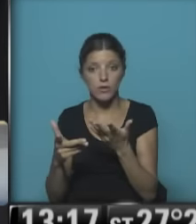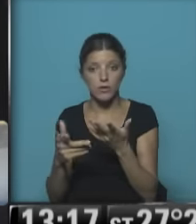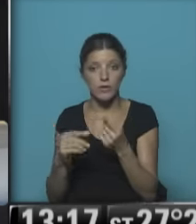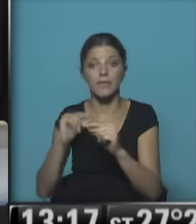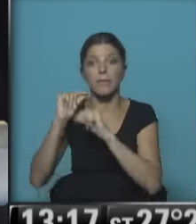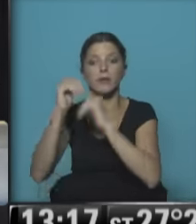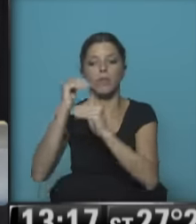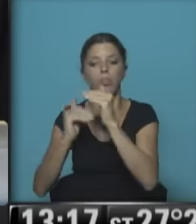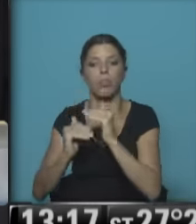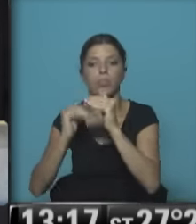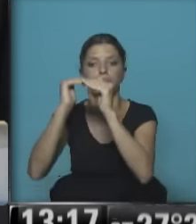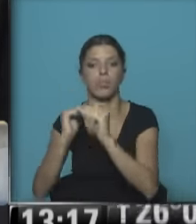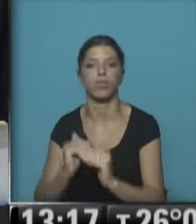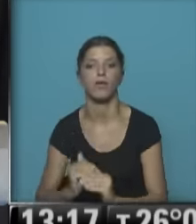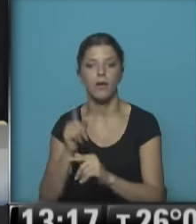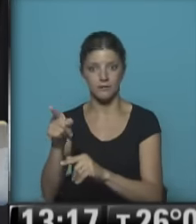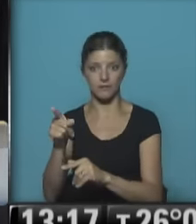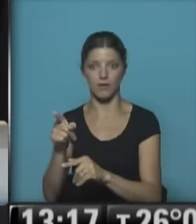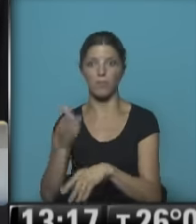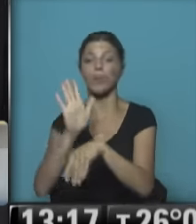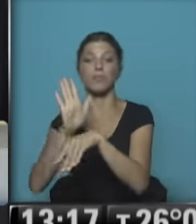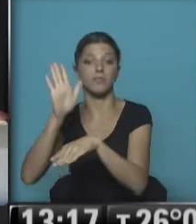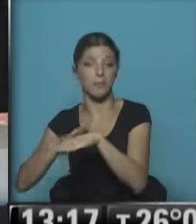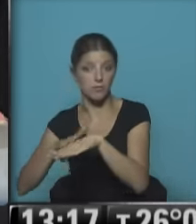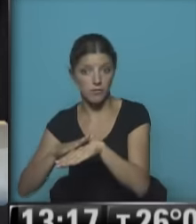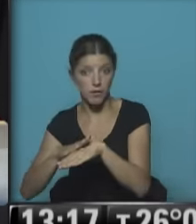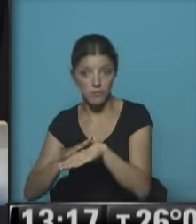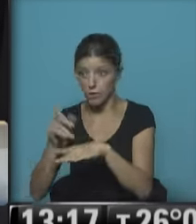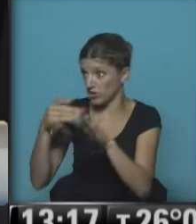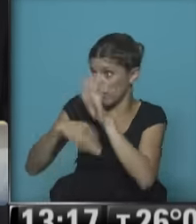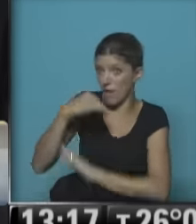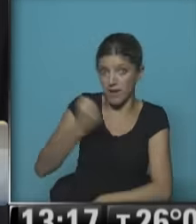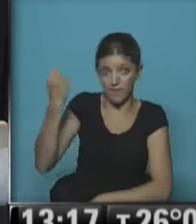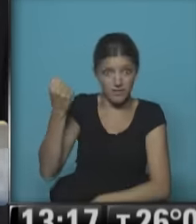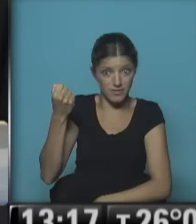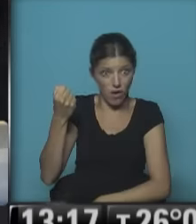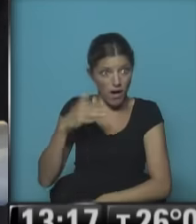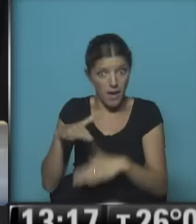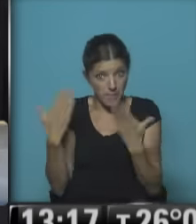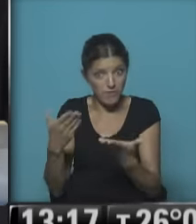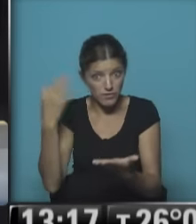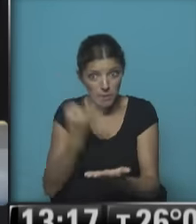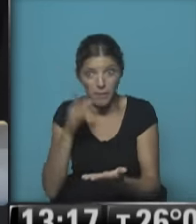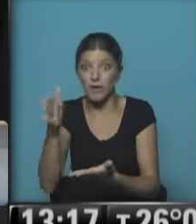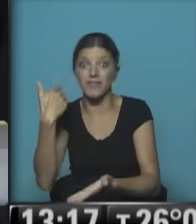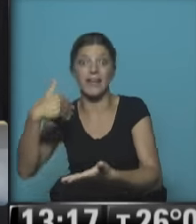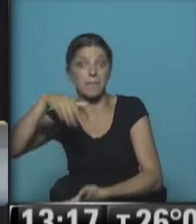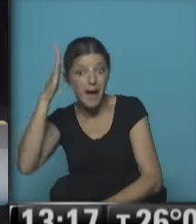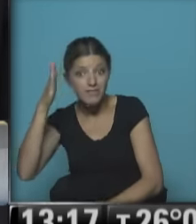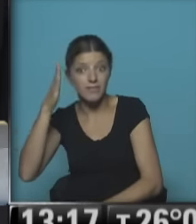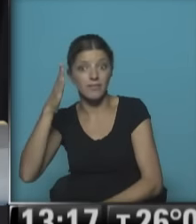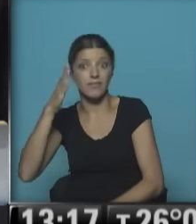desaceleración como el provocador de esta caída, en definitiva termina siendo el más beneficiado, porque es el principal importador del mundo y a quien se le